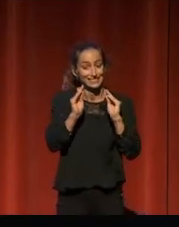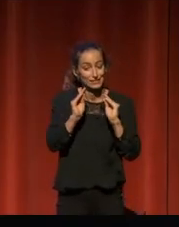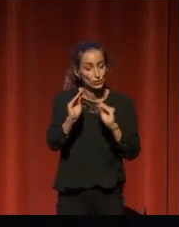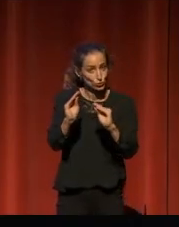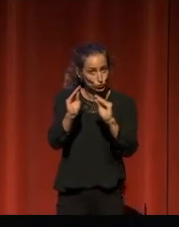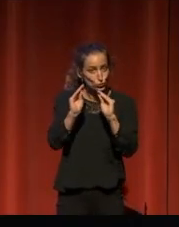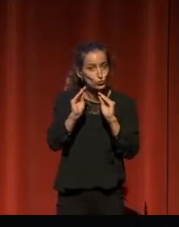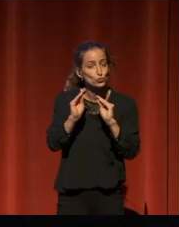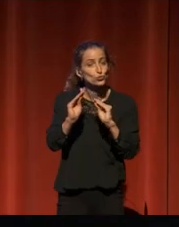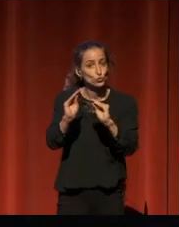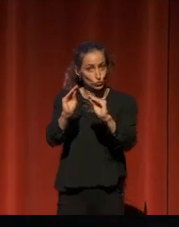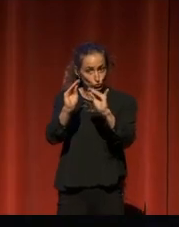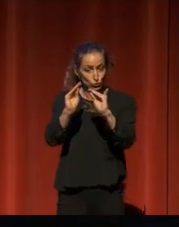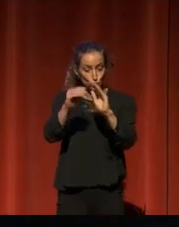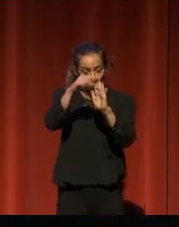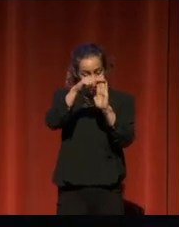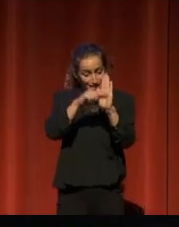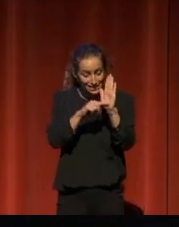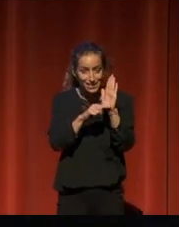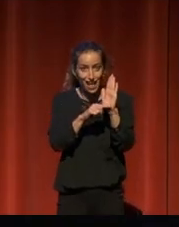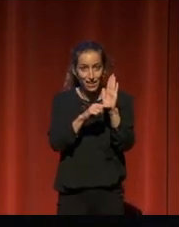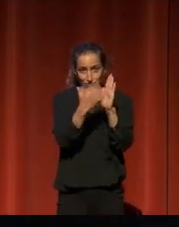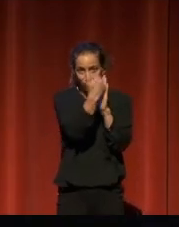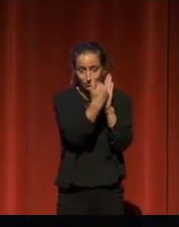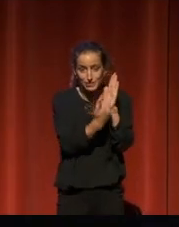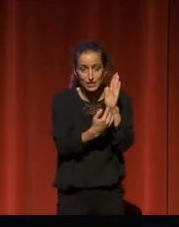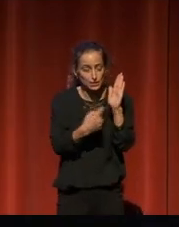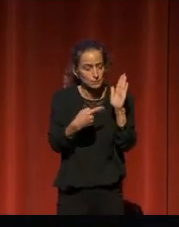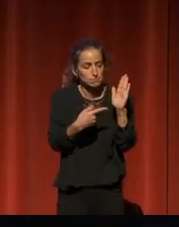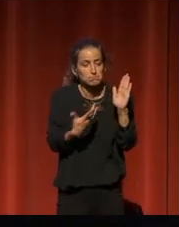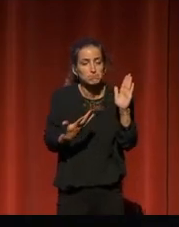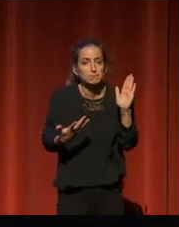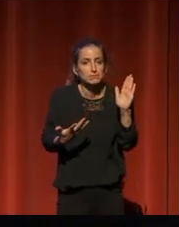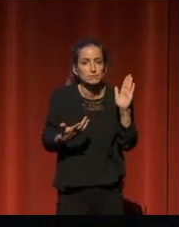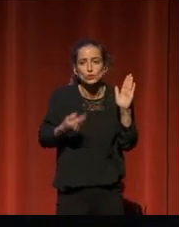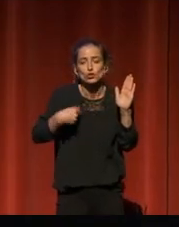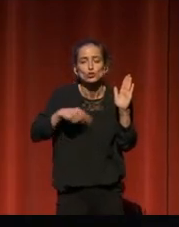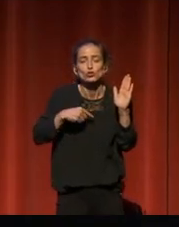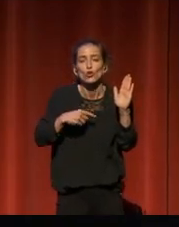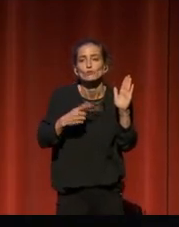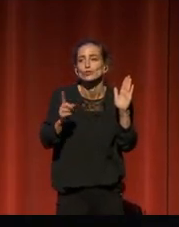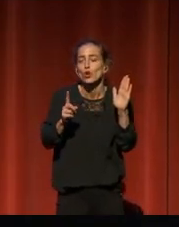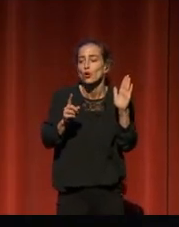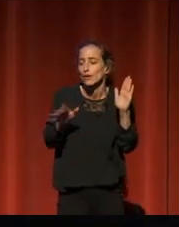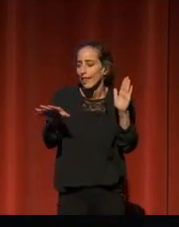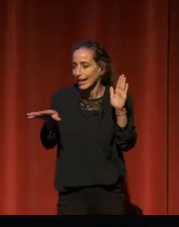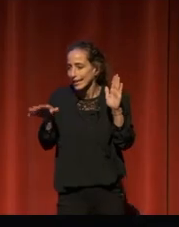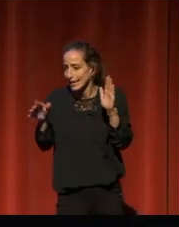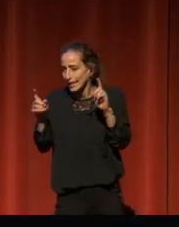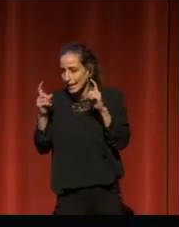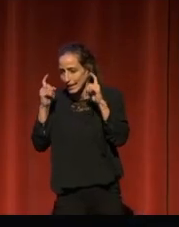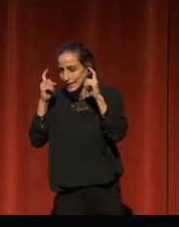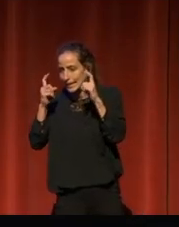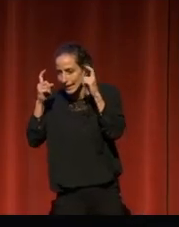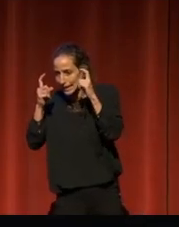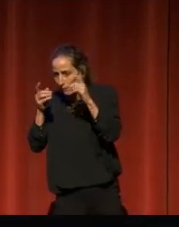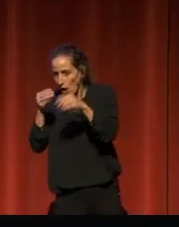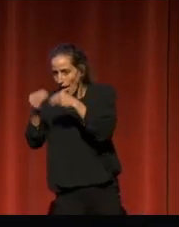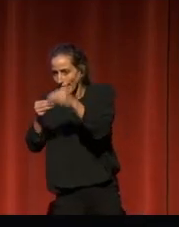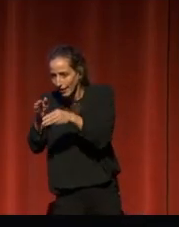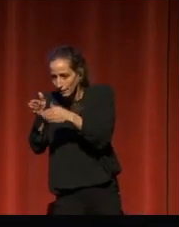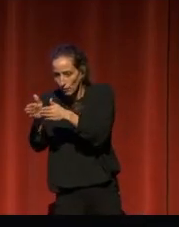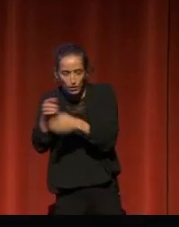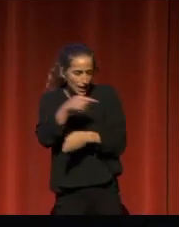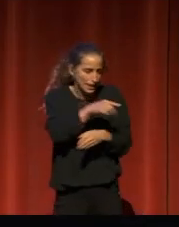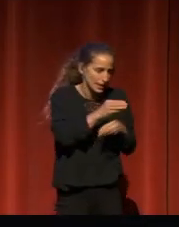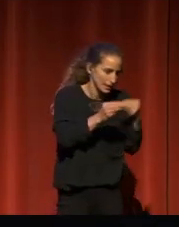su lista Entonces no queremos no hay que dirigirse desde dos lados lo intentamos evitar a toda